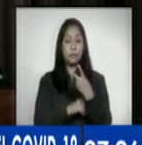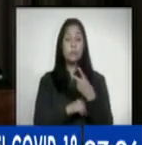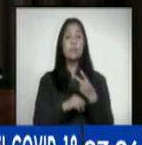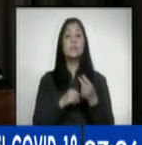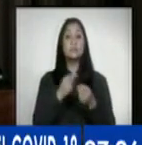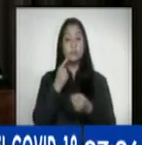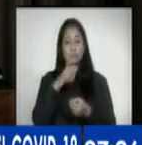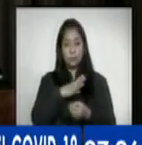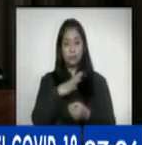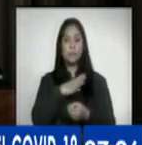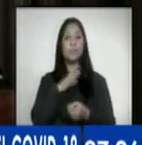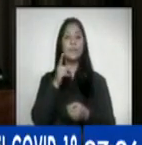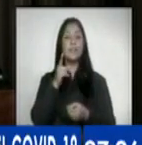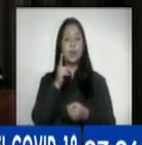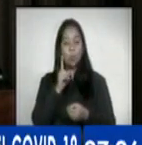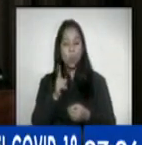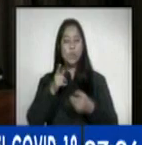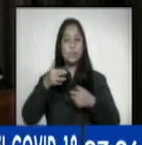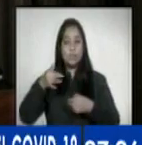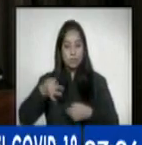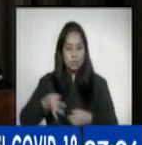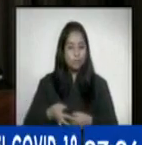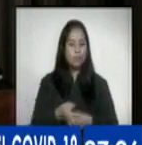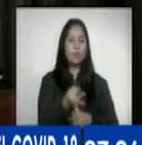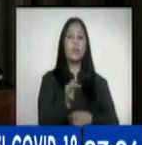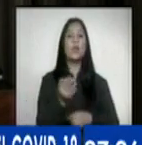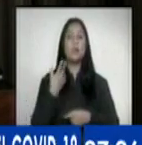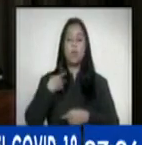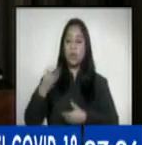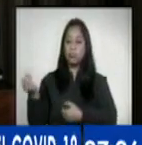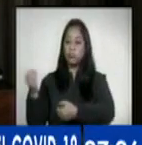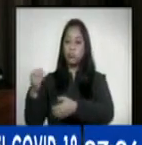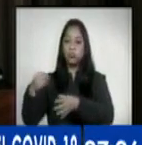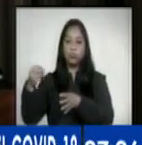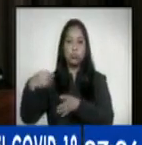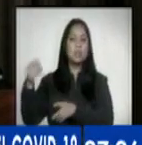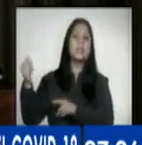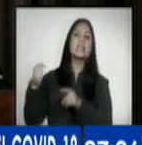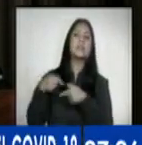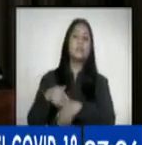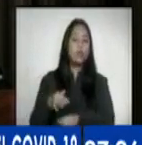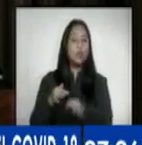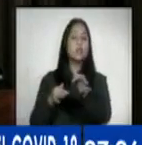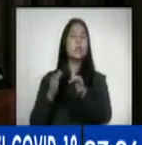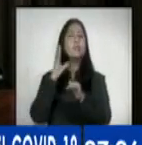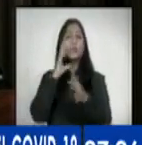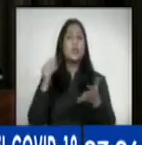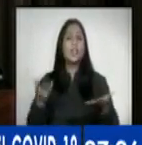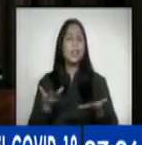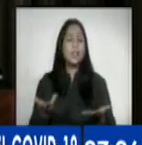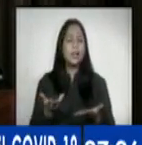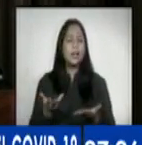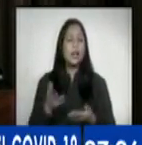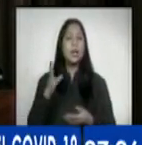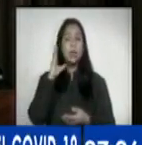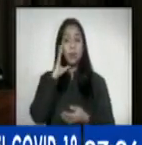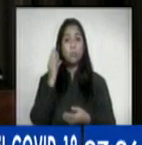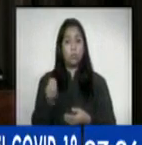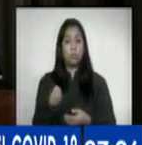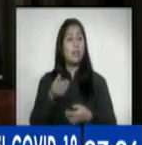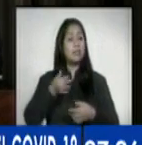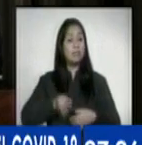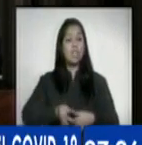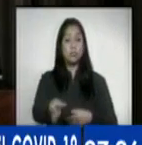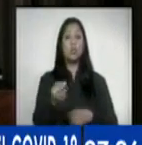tener un transporte para trasladar a sus empleados. ¿Por qué? Miren, se votó el